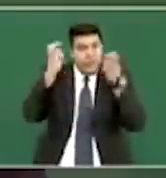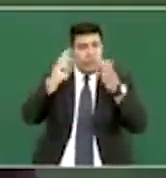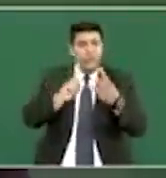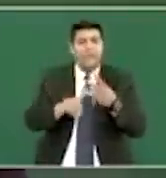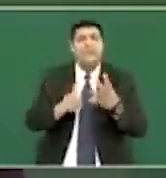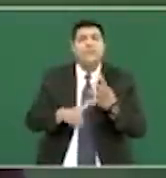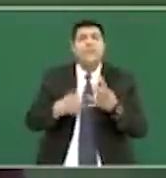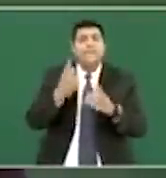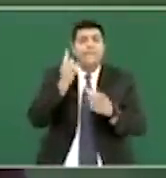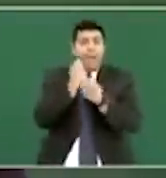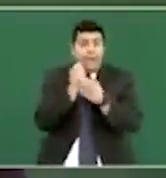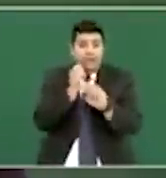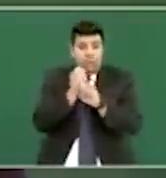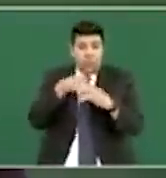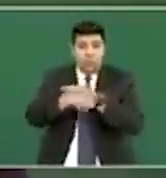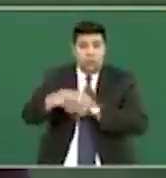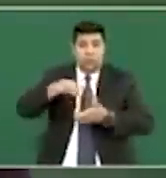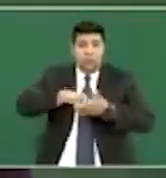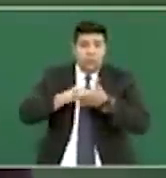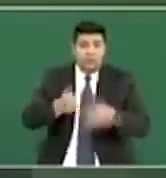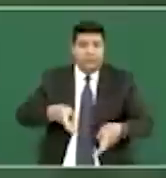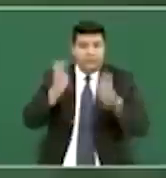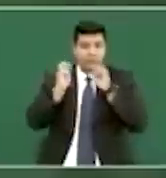robo a transporte.